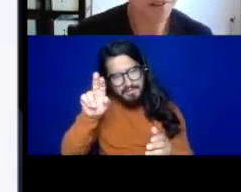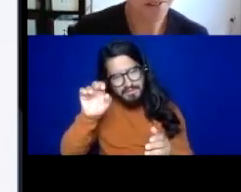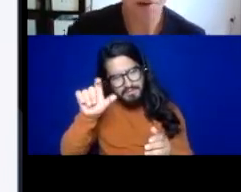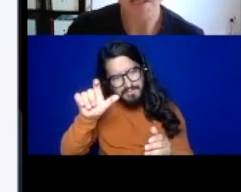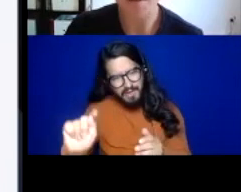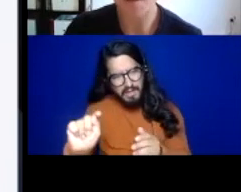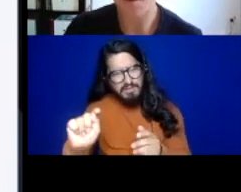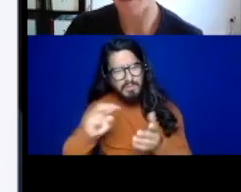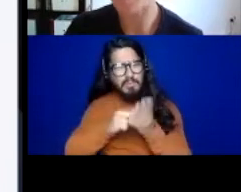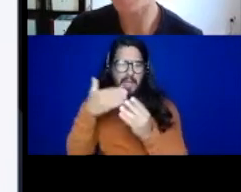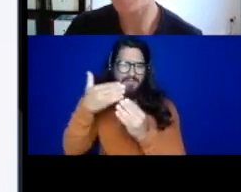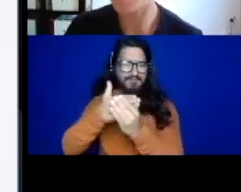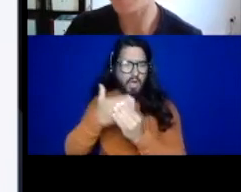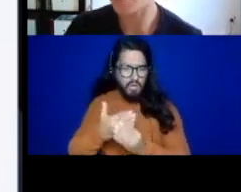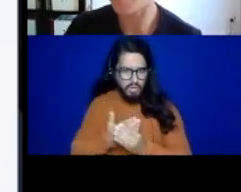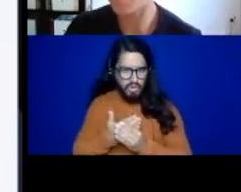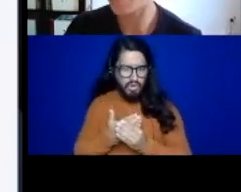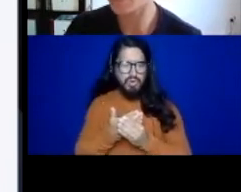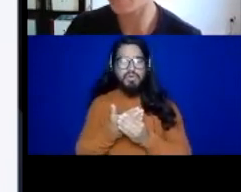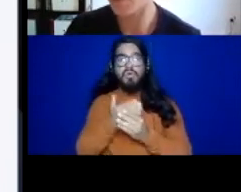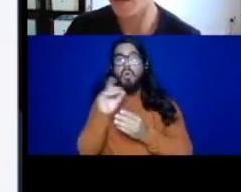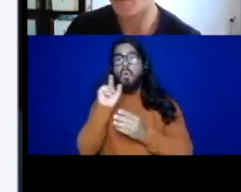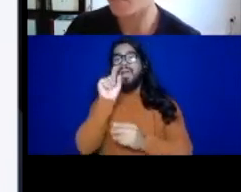enseñan, aquí diferentes de